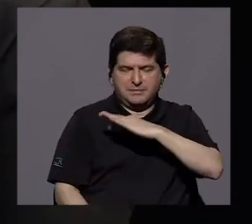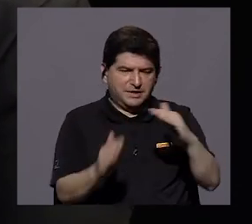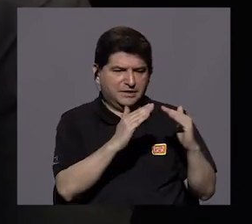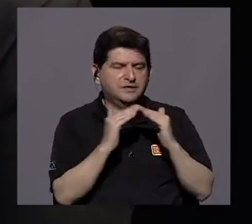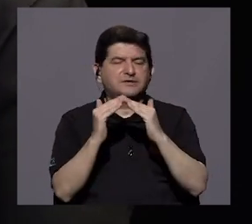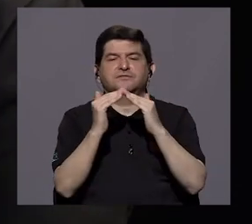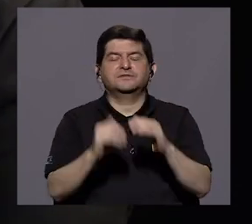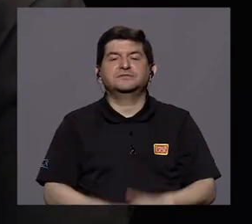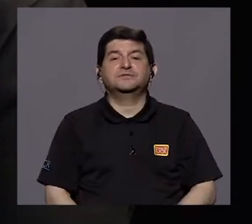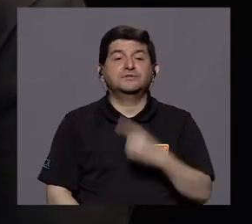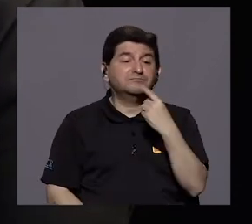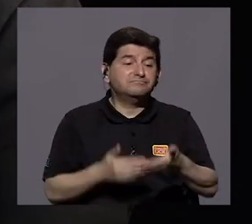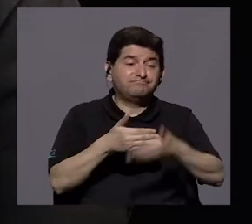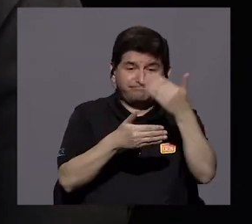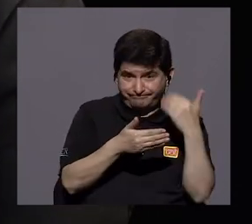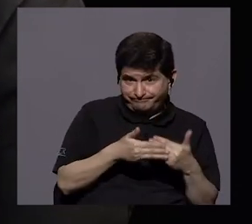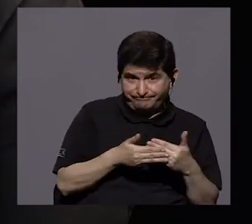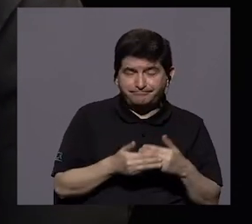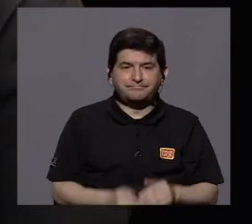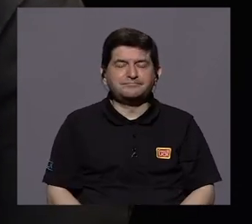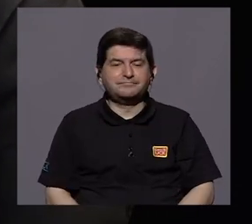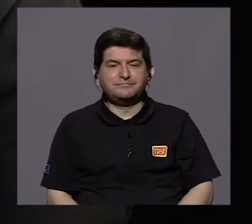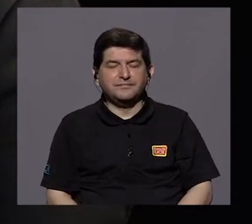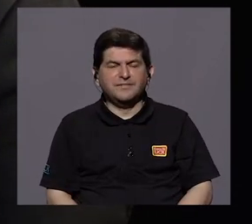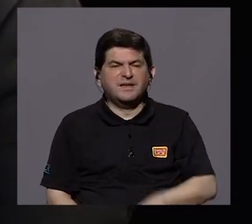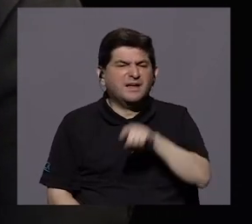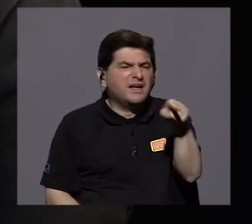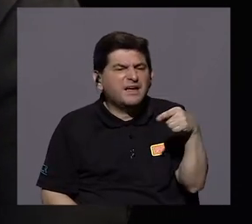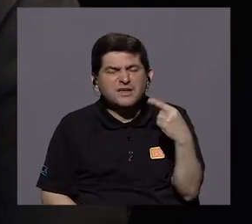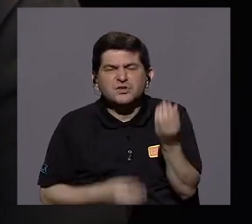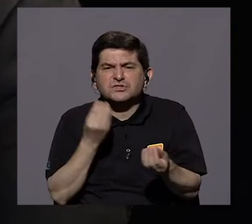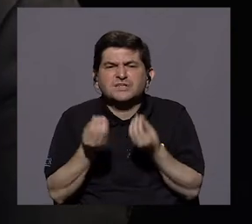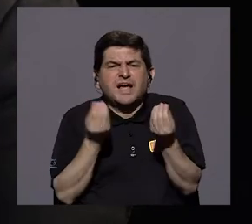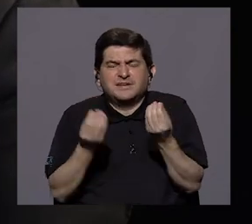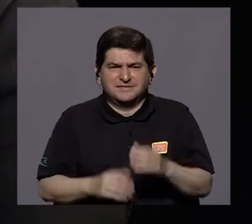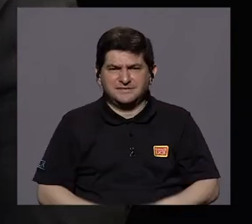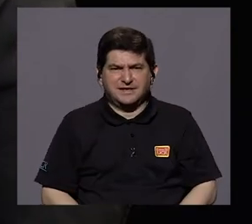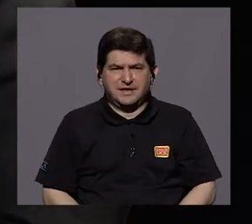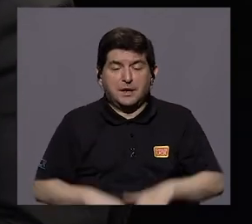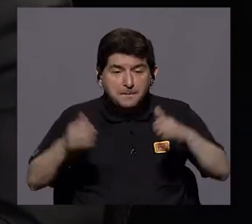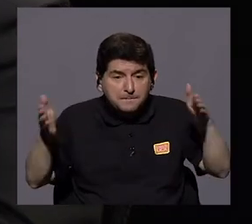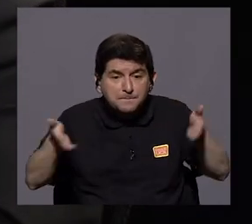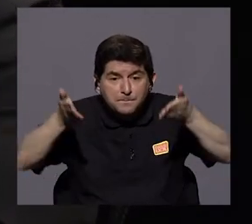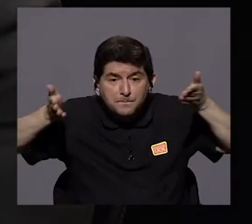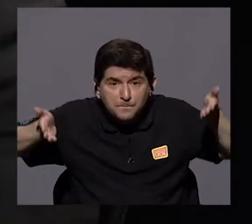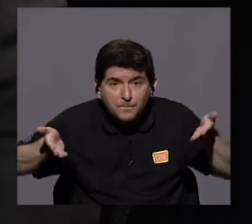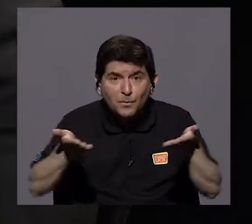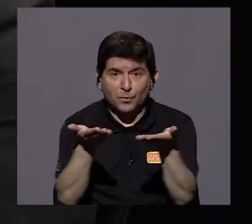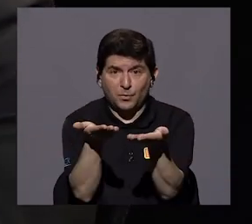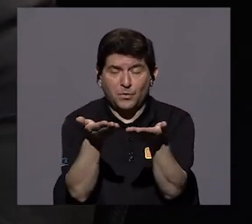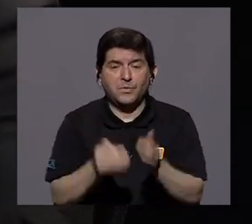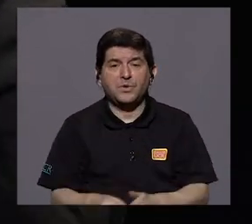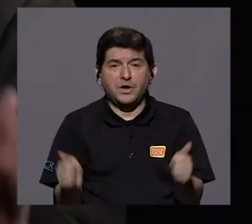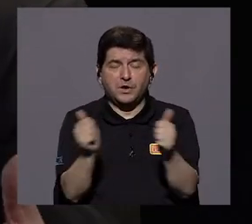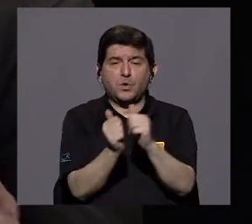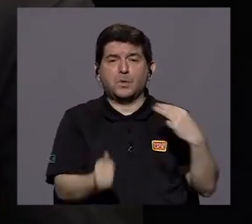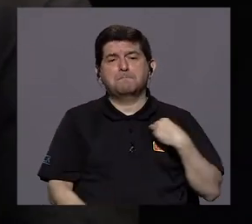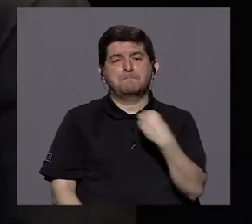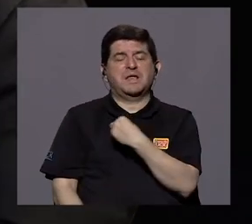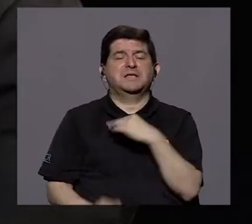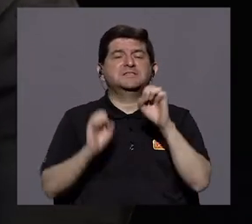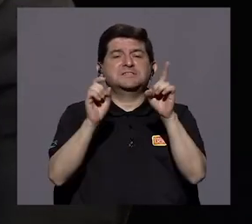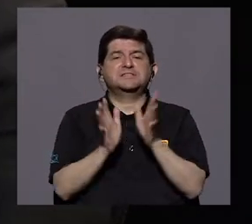de su comunidad. Y como les decía, ellas y ellos lo que hacen también son promotores con el Ministerio de